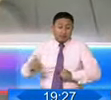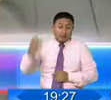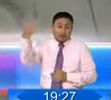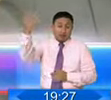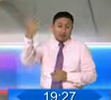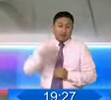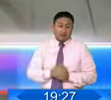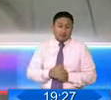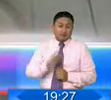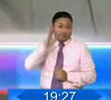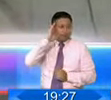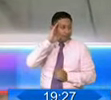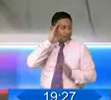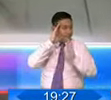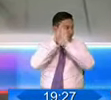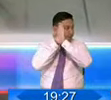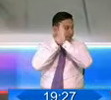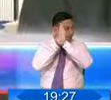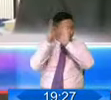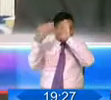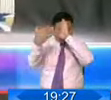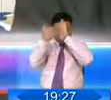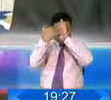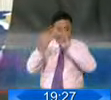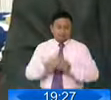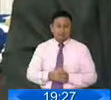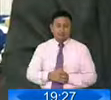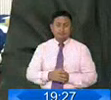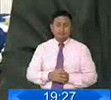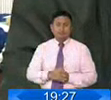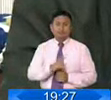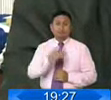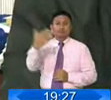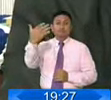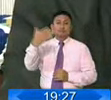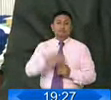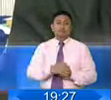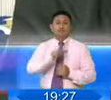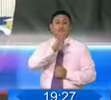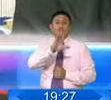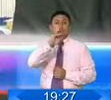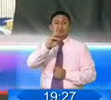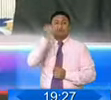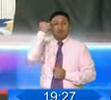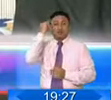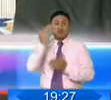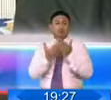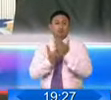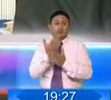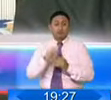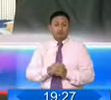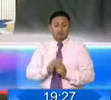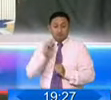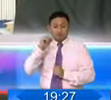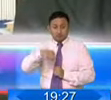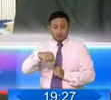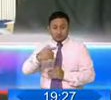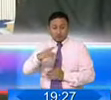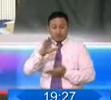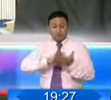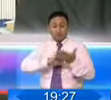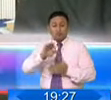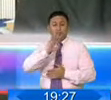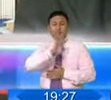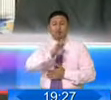alcalde no escucha, no abre las puertas. El alcalde ha presentado 56 iniciativas. Se han tratado y se han aprobado en el